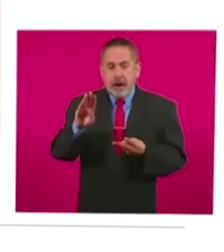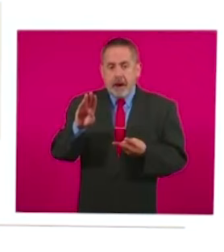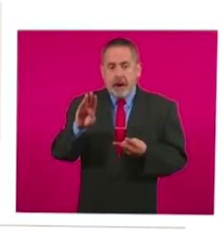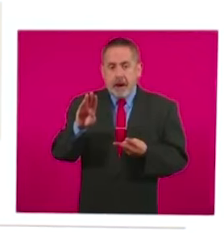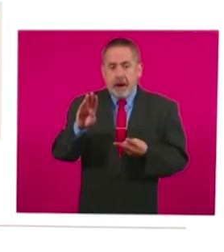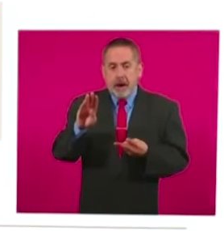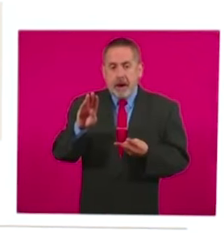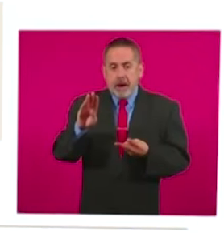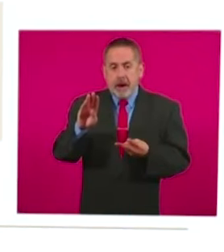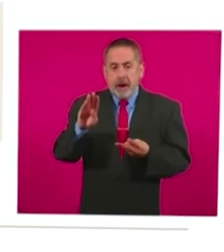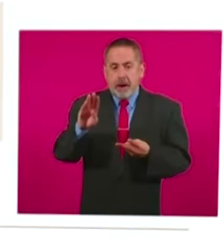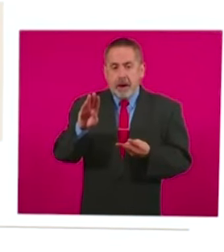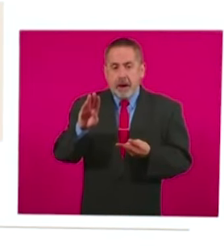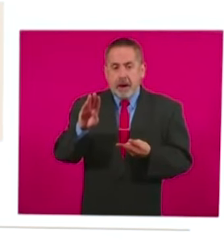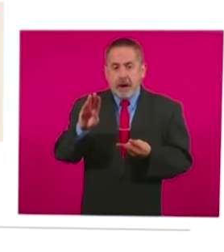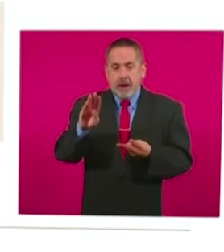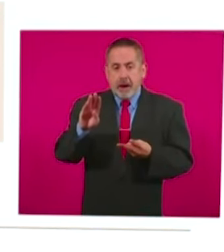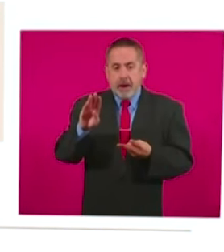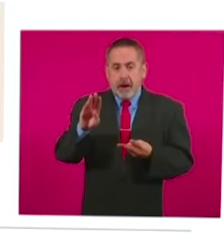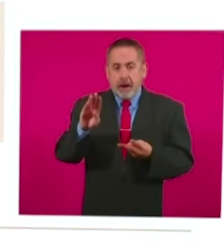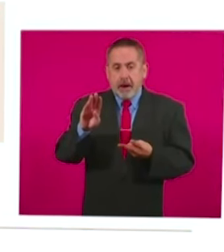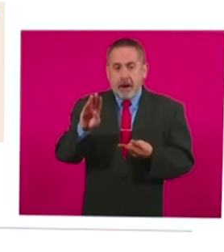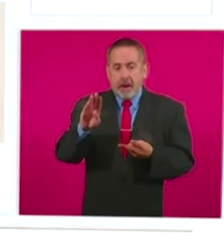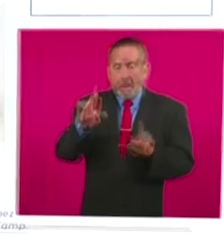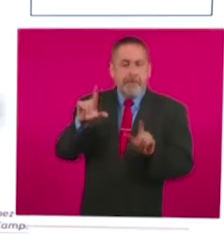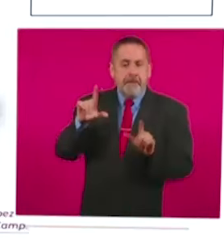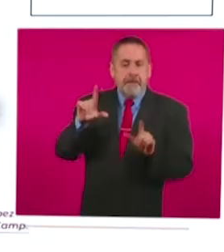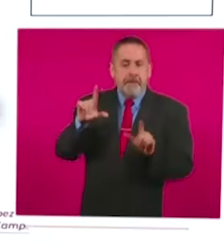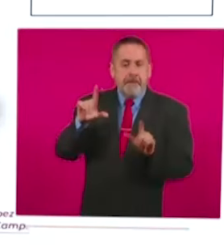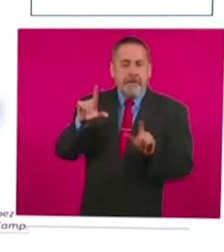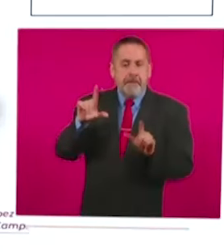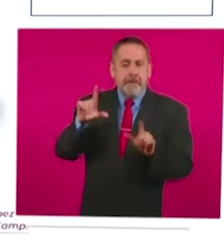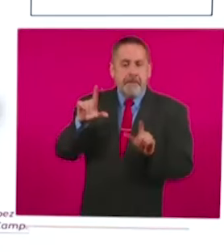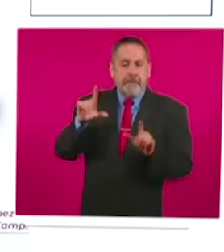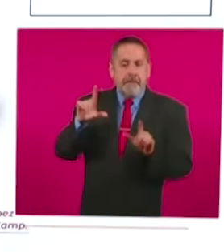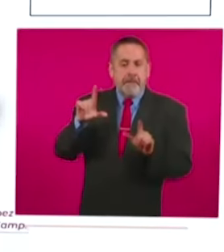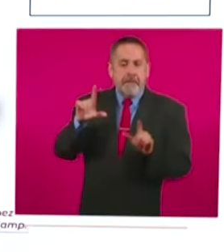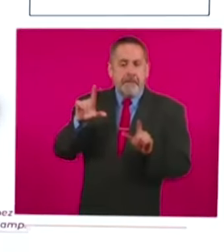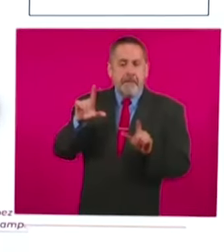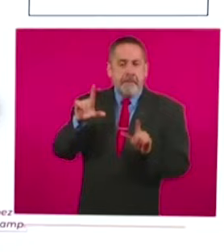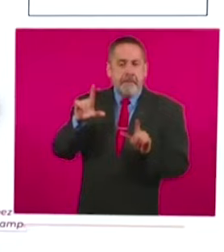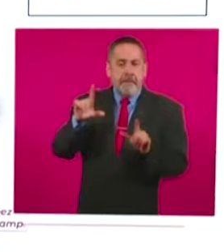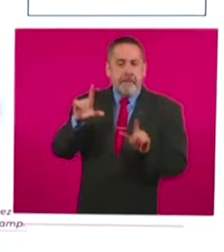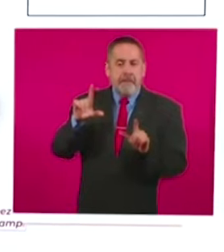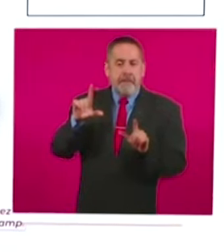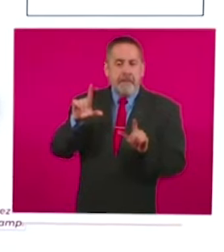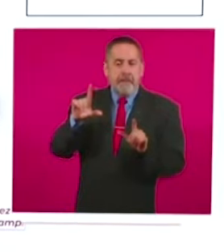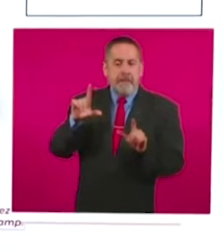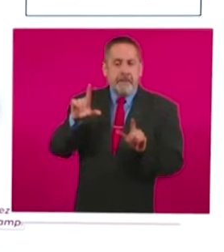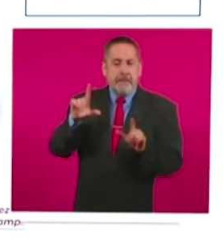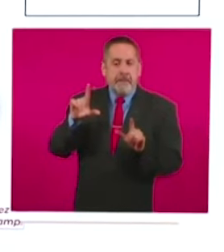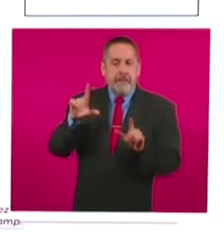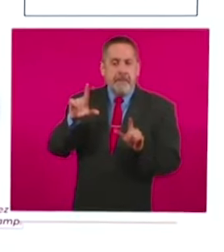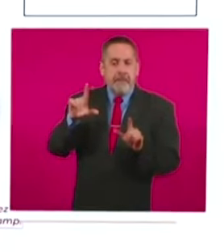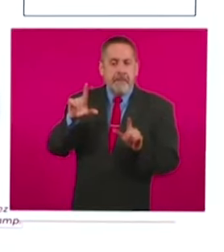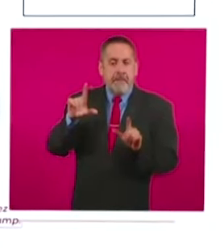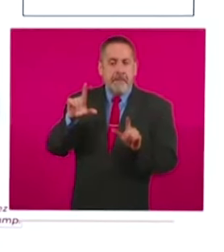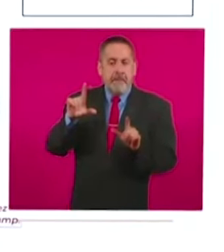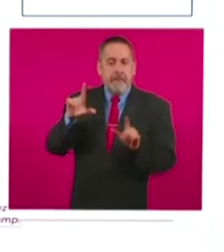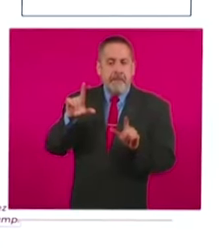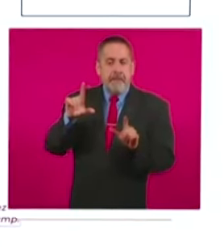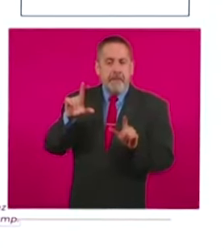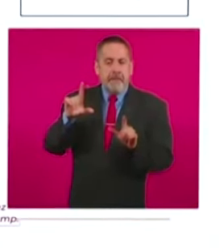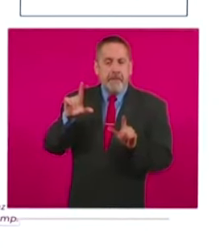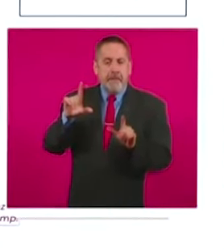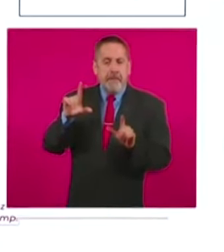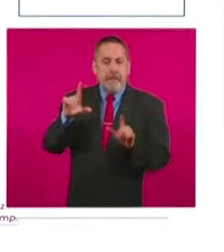comentaba con una inversión de 96,3 millones de pesos para beneficiar a más de 22 millones de personas